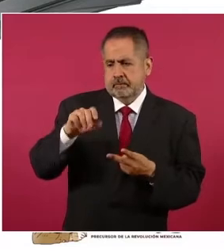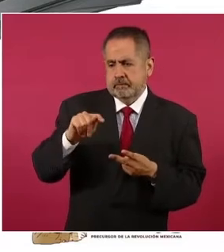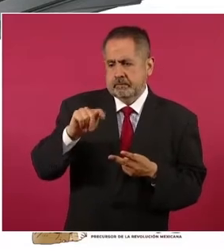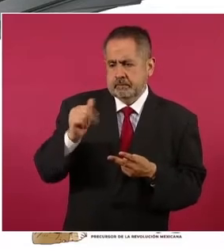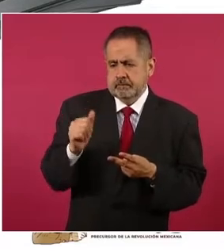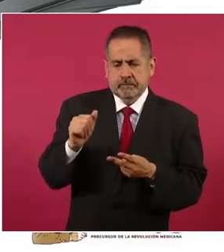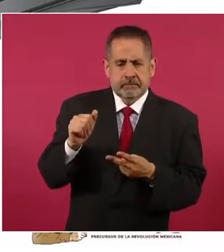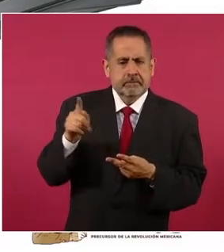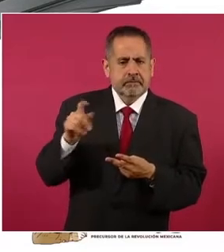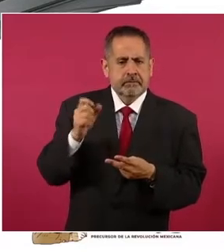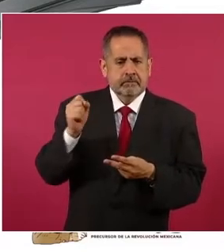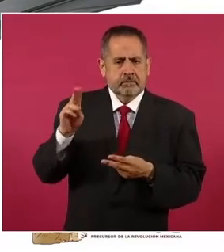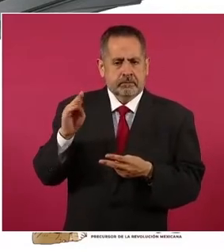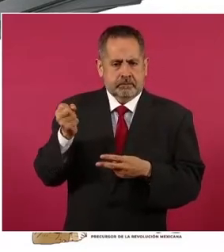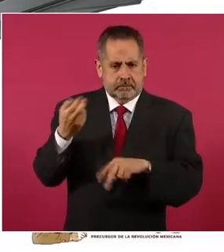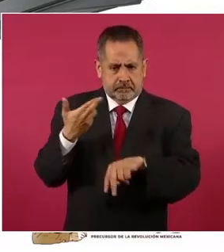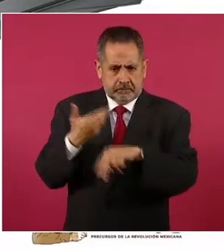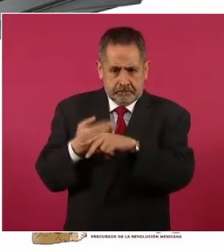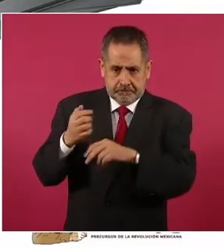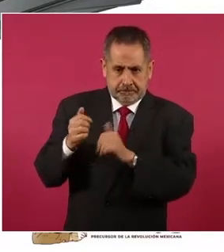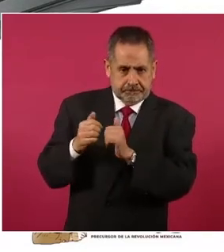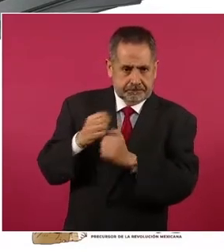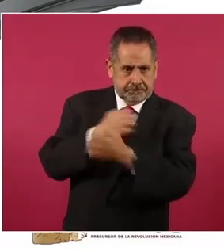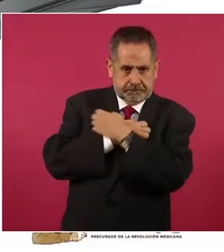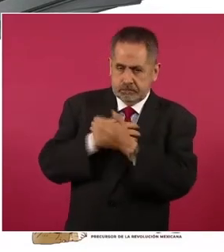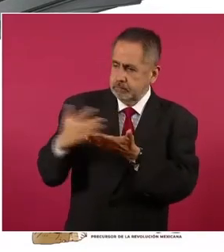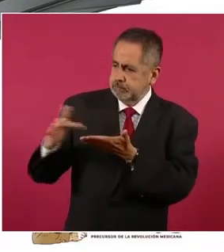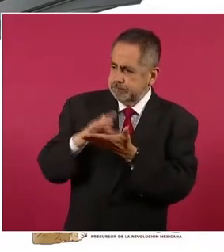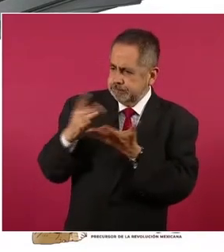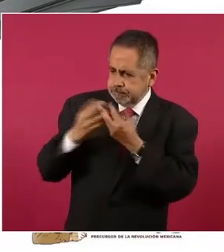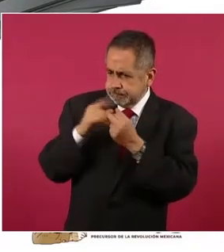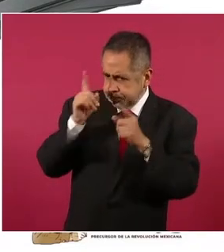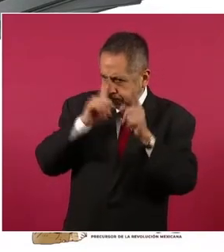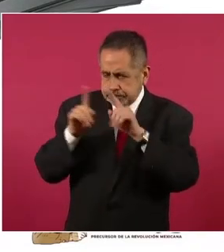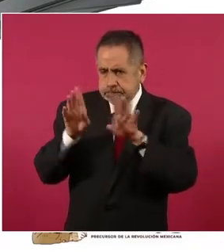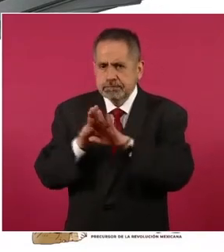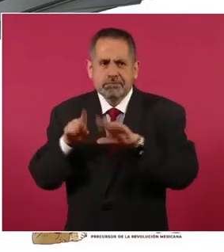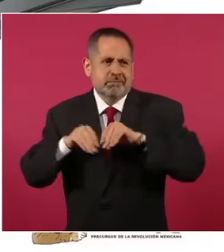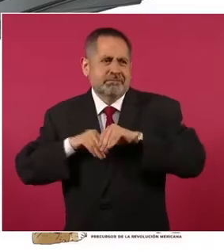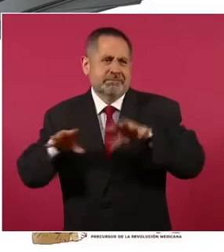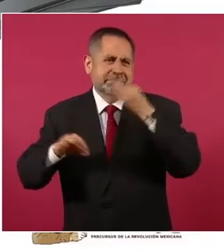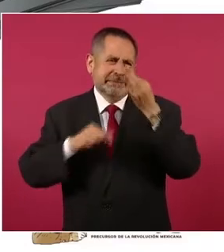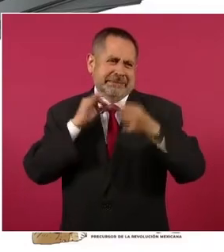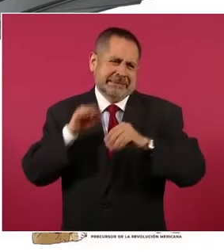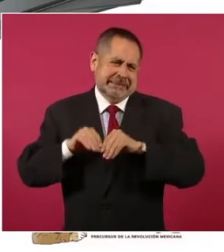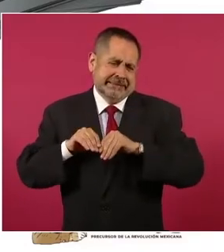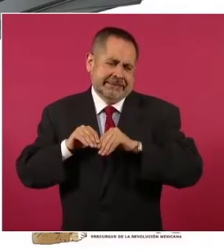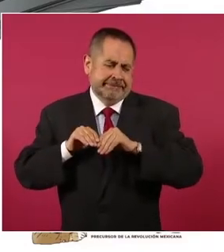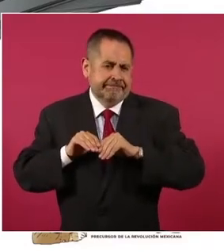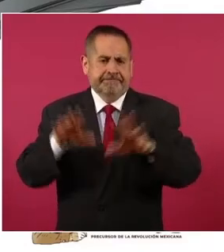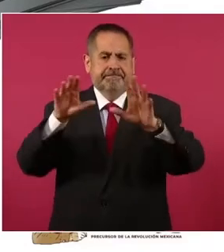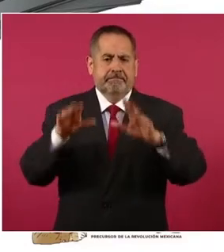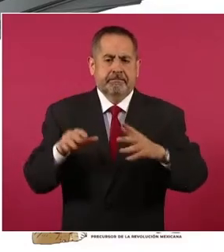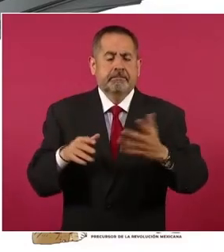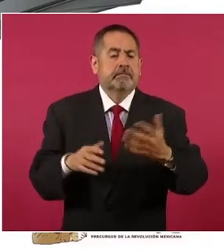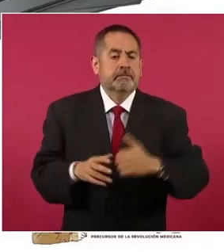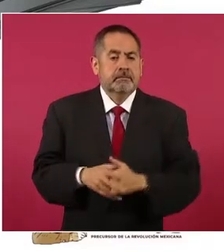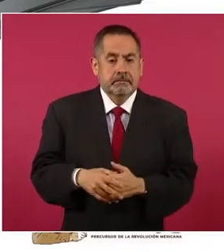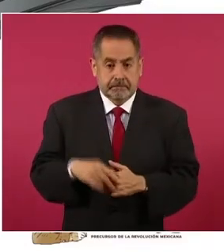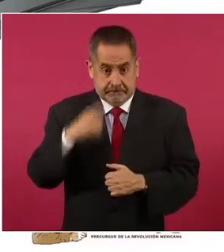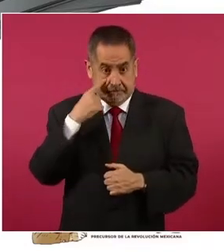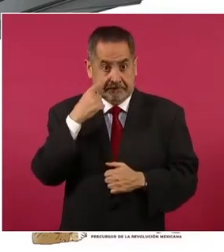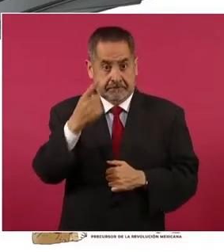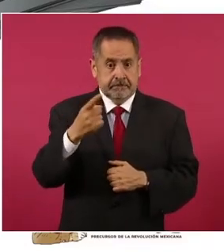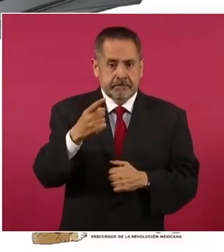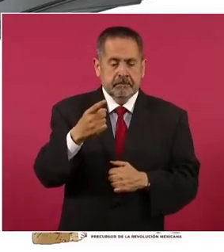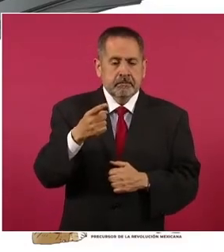Belda, subsecretaria de Educación Básica, por todo el apoyo pedagógico en esta estrategia. A continuación, presentaremos uno de